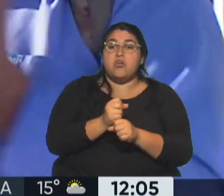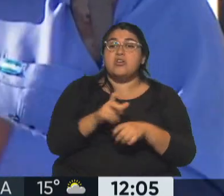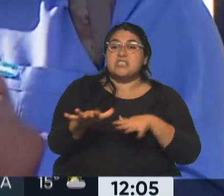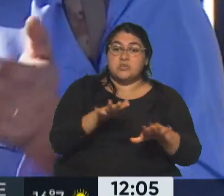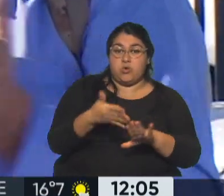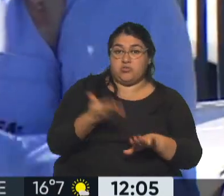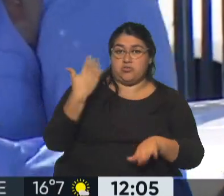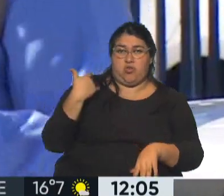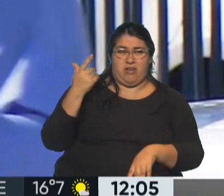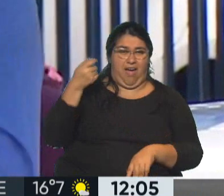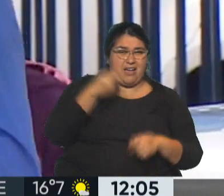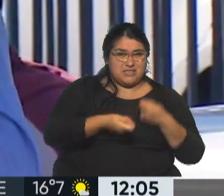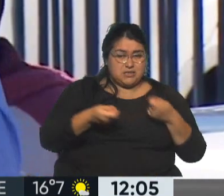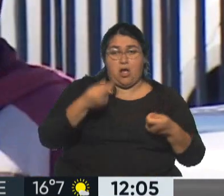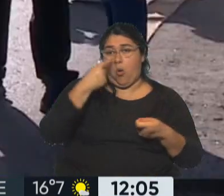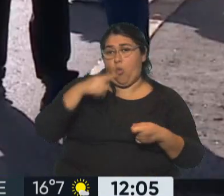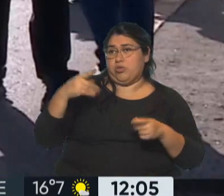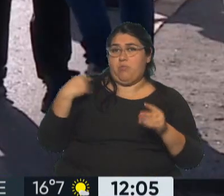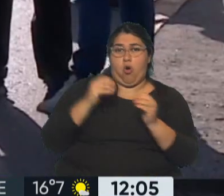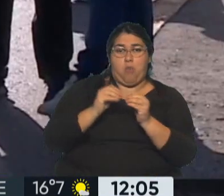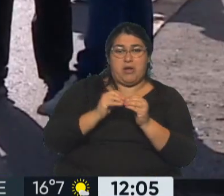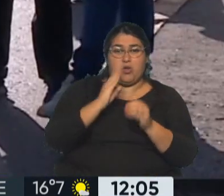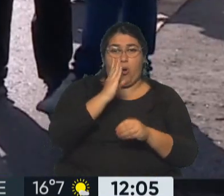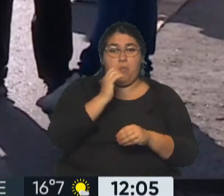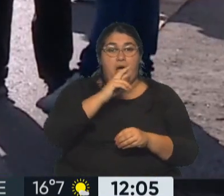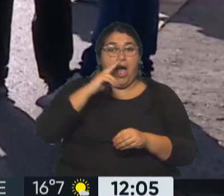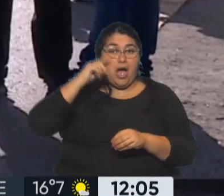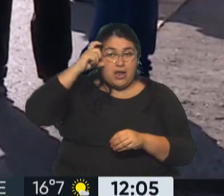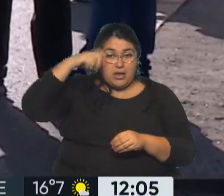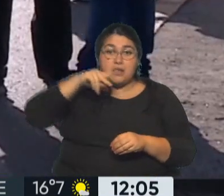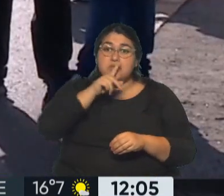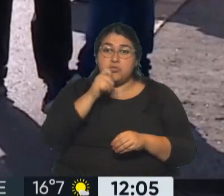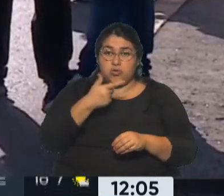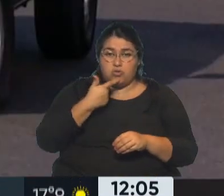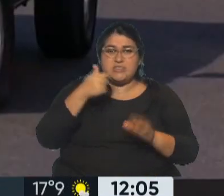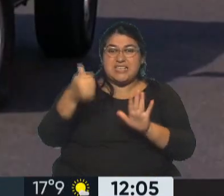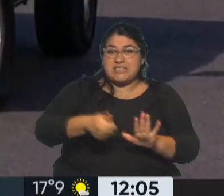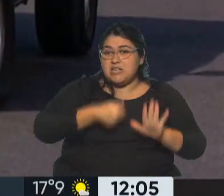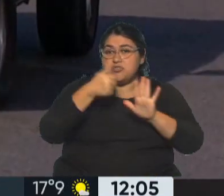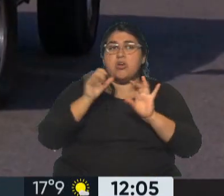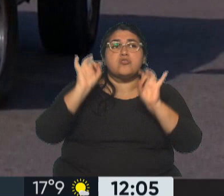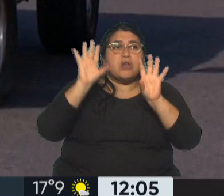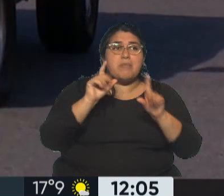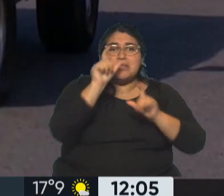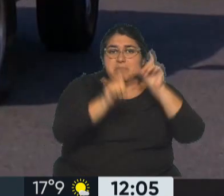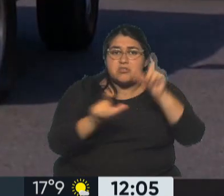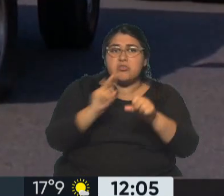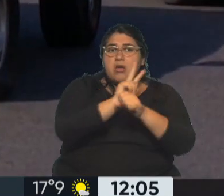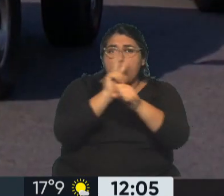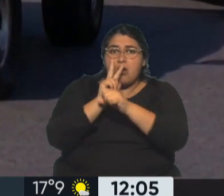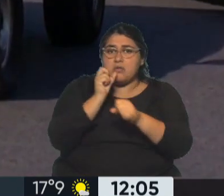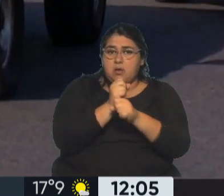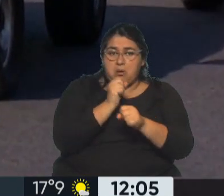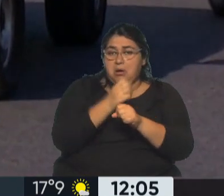desgracia, el último compañero Barriento, fueron 6 horas que custodiaron a la gente, a los trabajadores, y después nunca